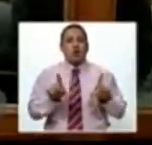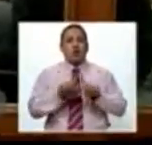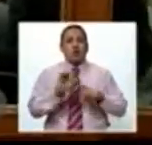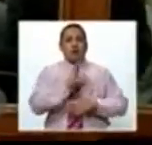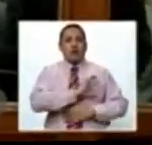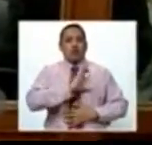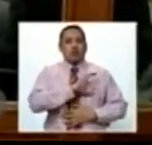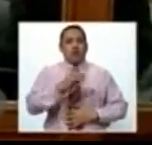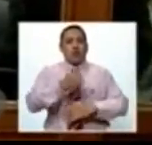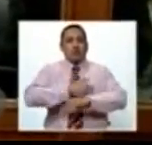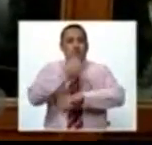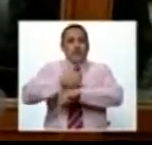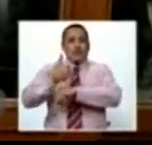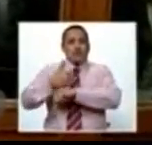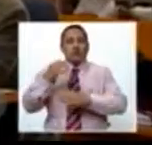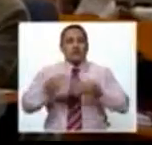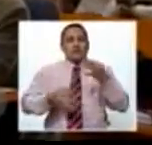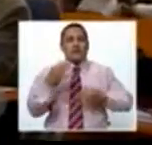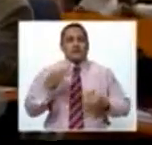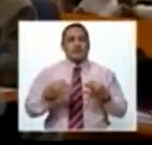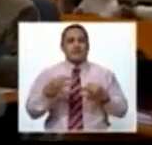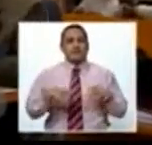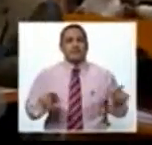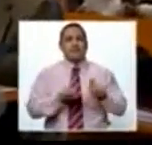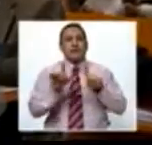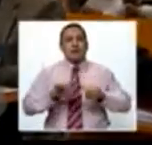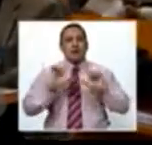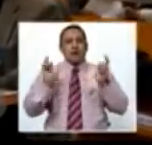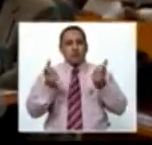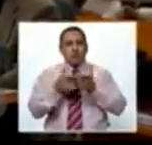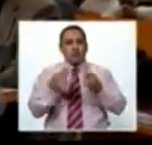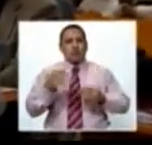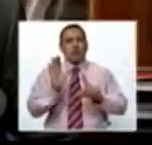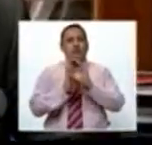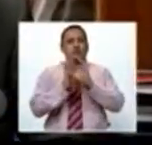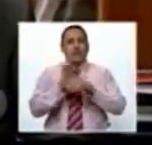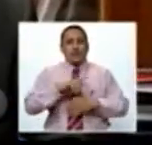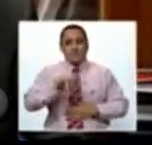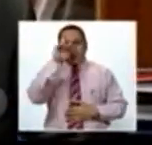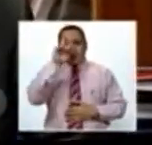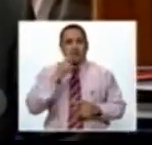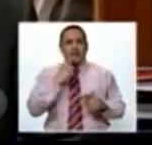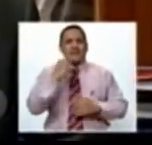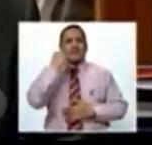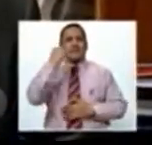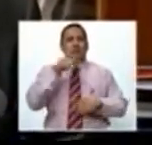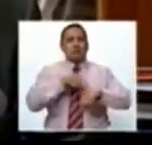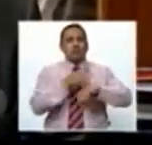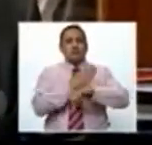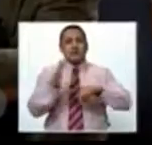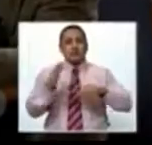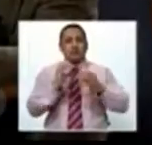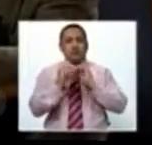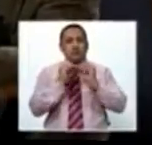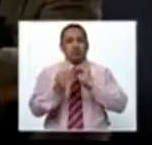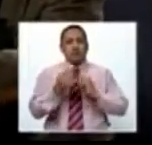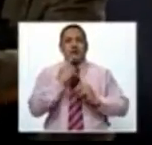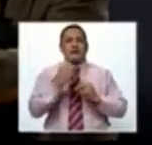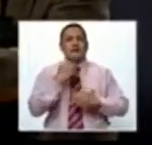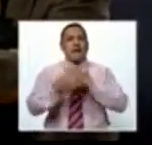de las autoridades judiciales. En la jurisprudencia constitucional del Perú, el derecho al plazo razonable ha